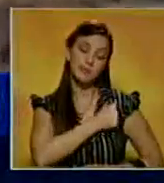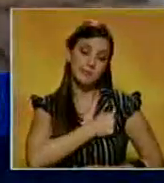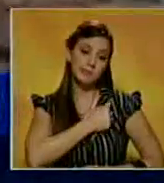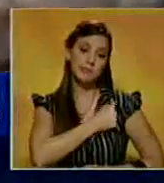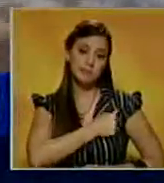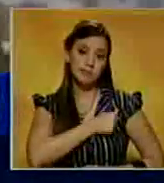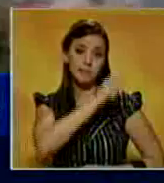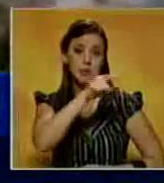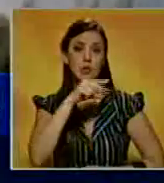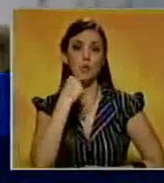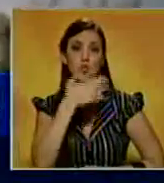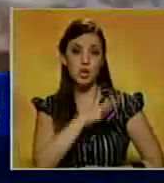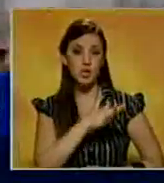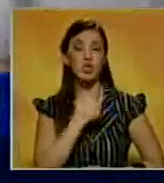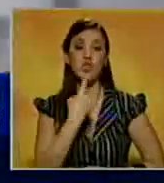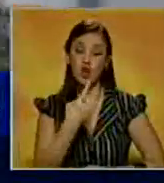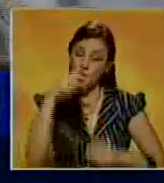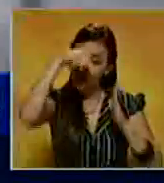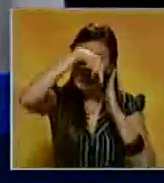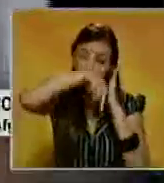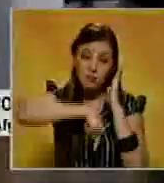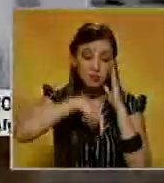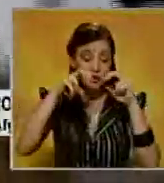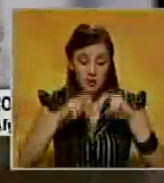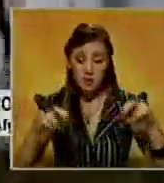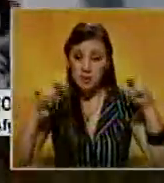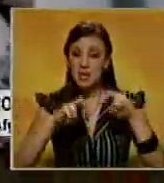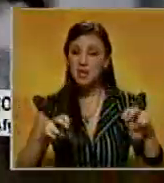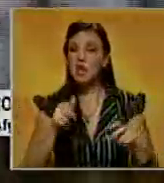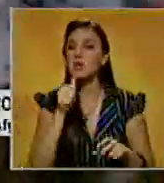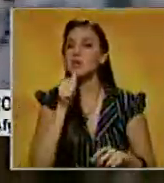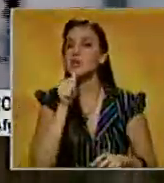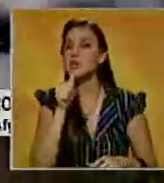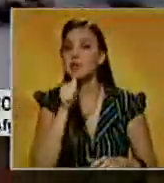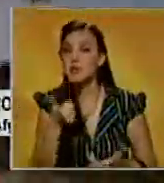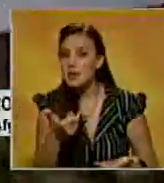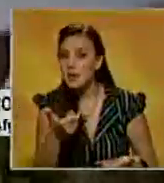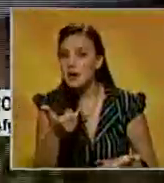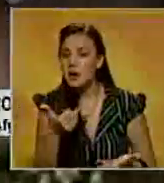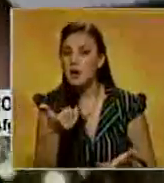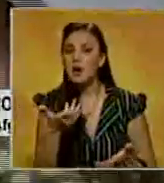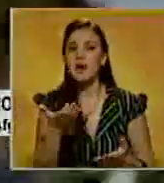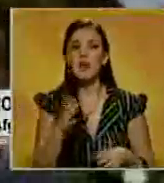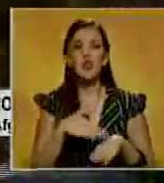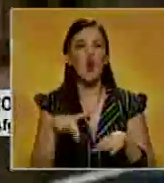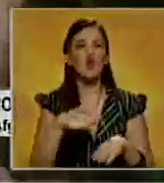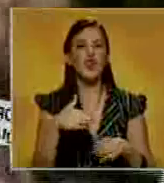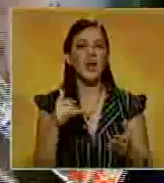y asegurar que realizarán una profunda investigación para determinar cuál fue el error.